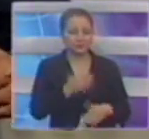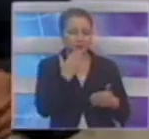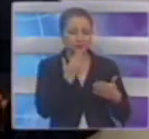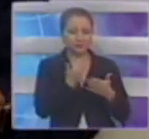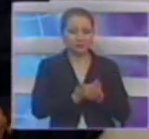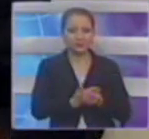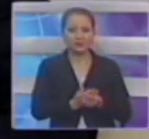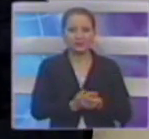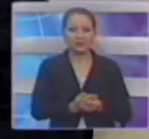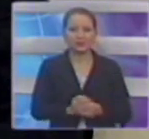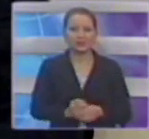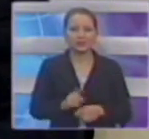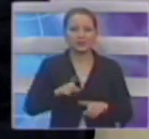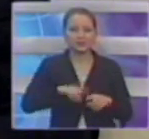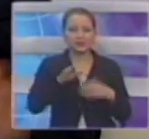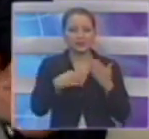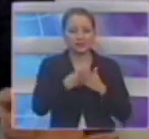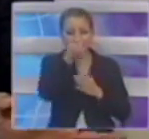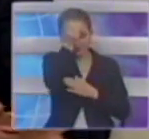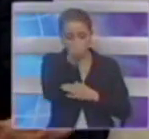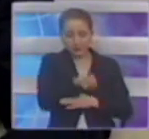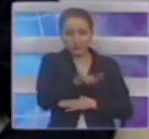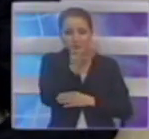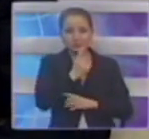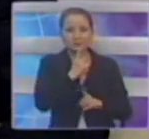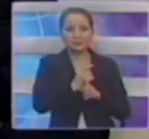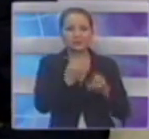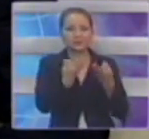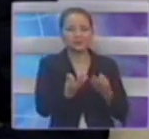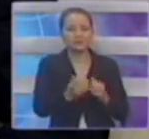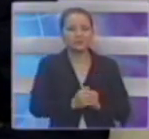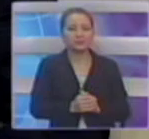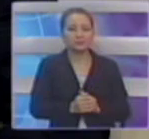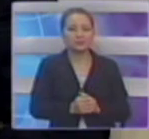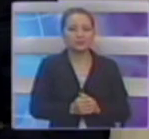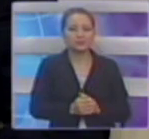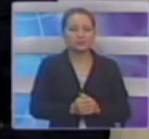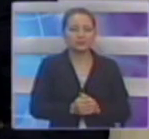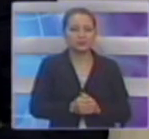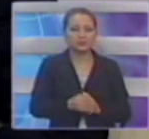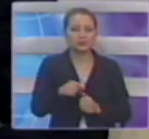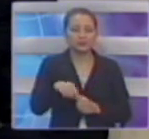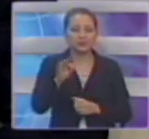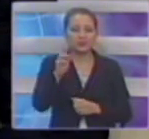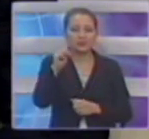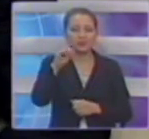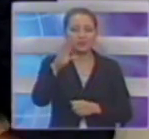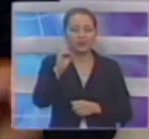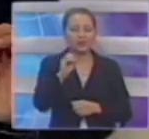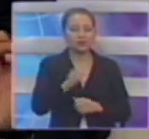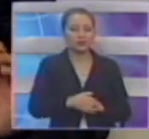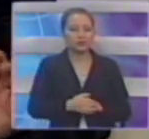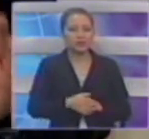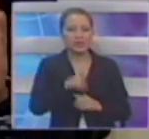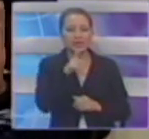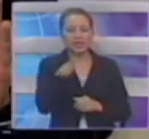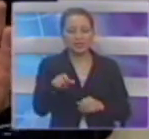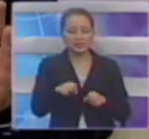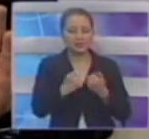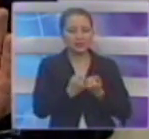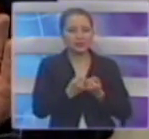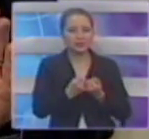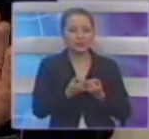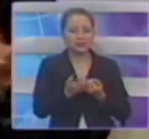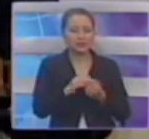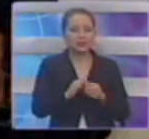Gracias, Javier. Amigos televidentes, muy buenos días. Efectivamente, está con nosotros Franco Romero, asambleísta del Partido Social Cristiano, con quien dialogaremos en